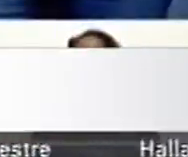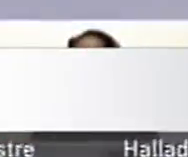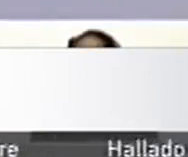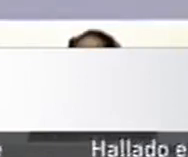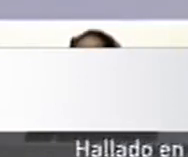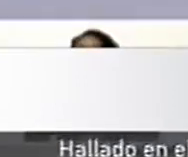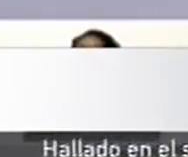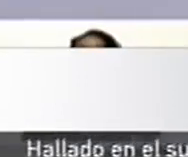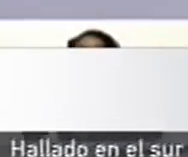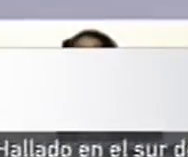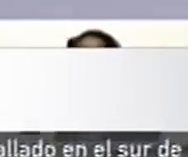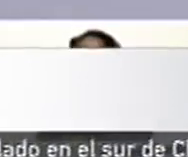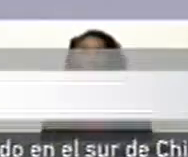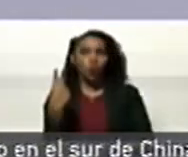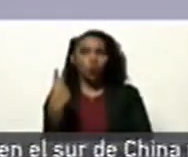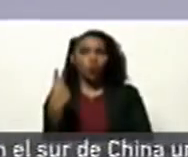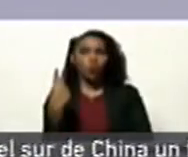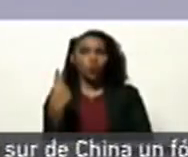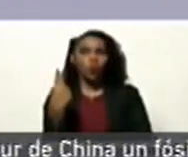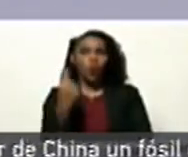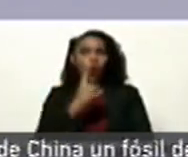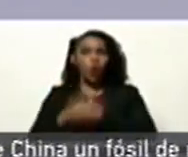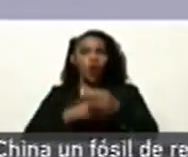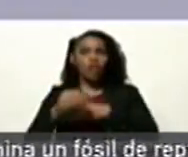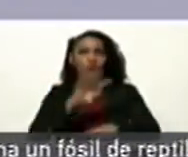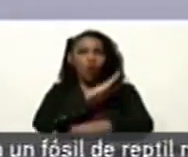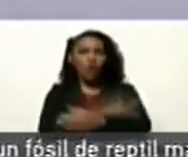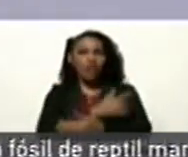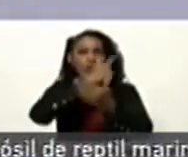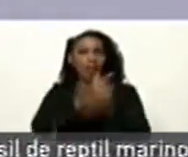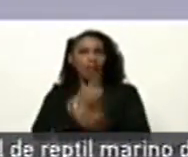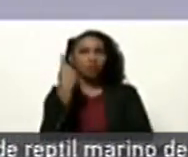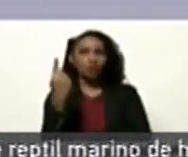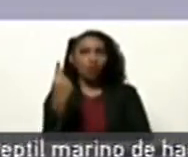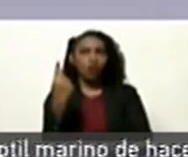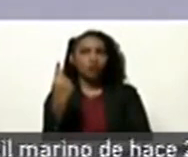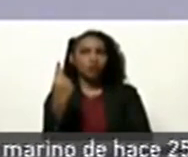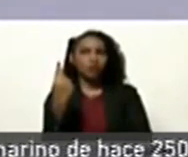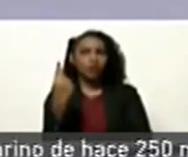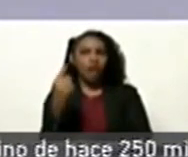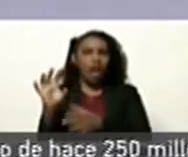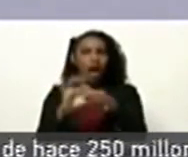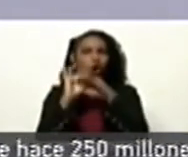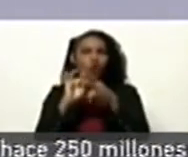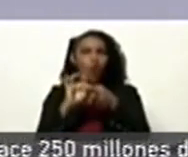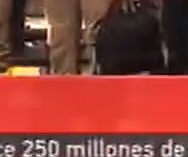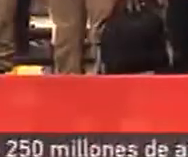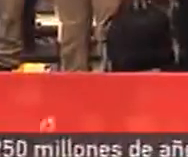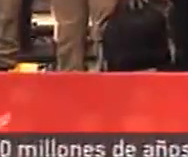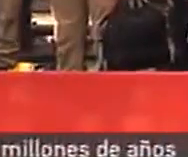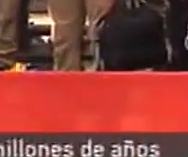No hubo pueblo solo, no hubo fuerza armada sola, la